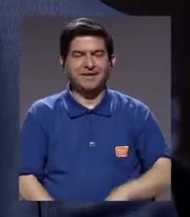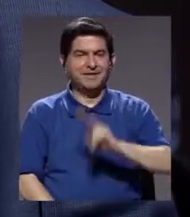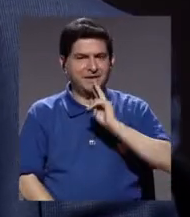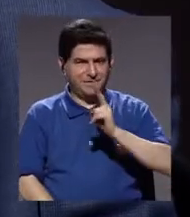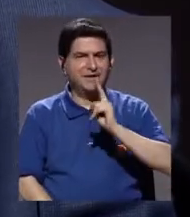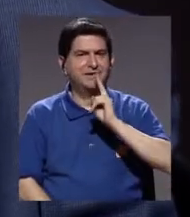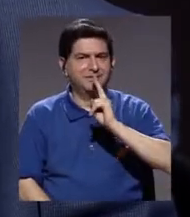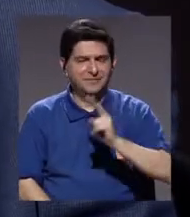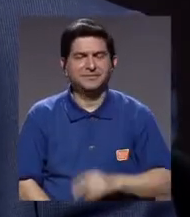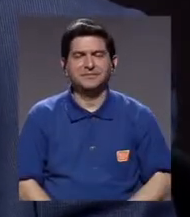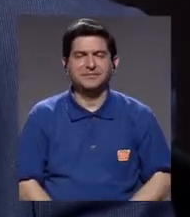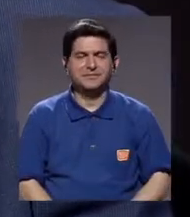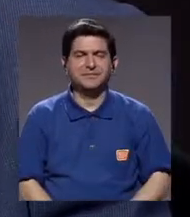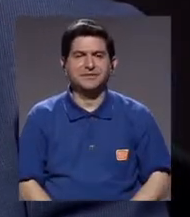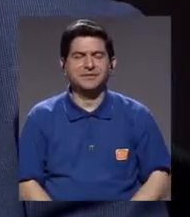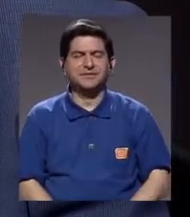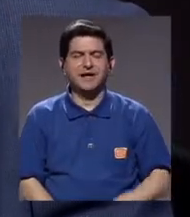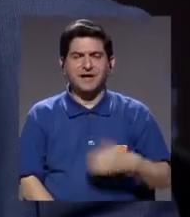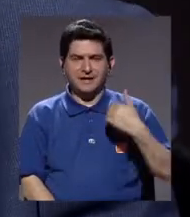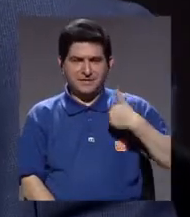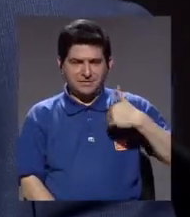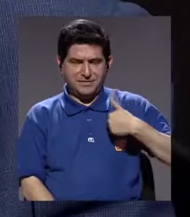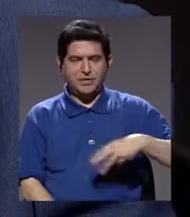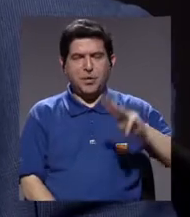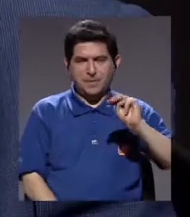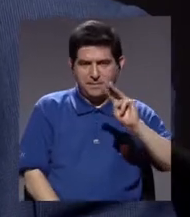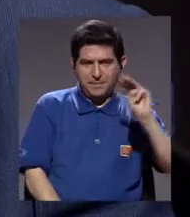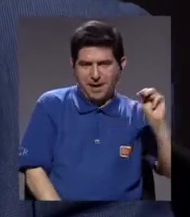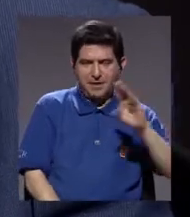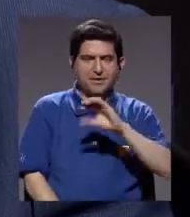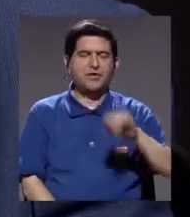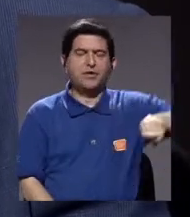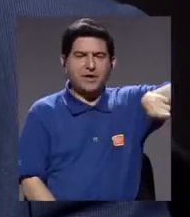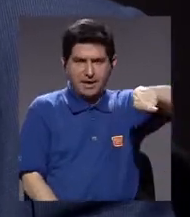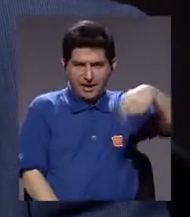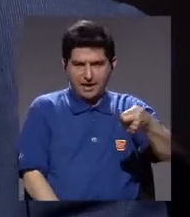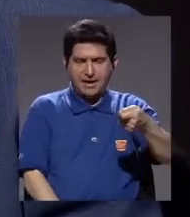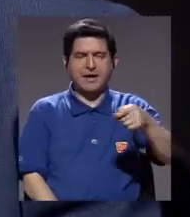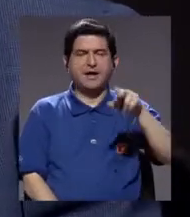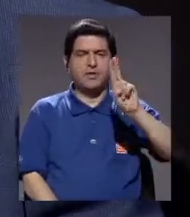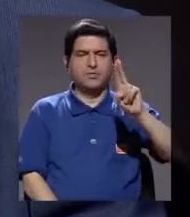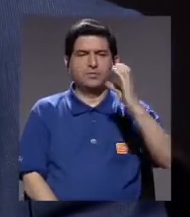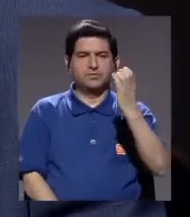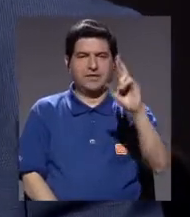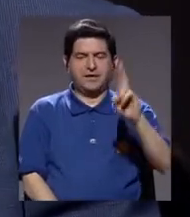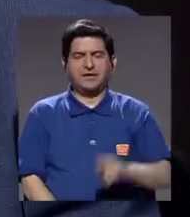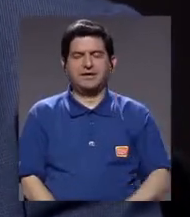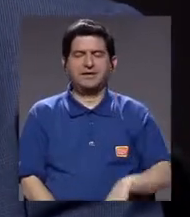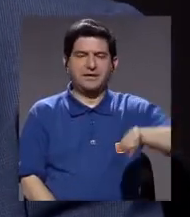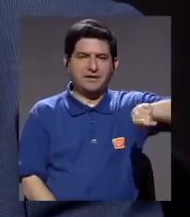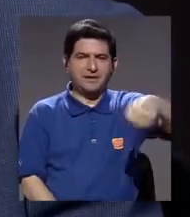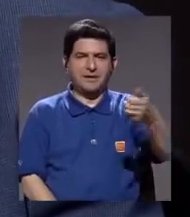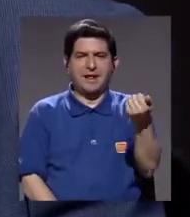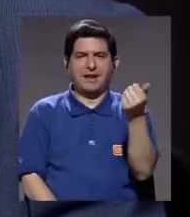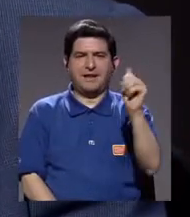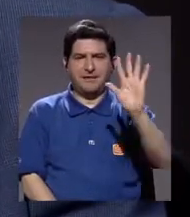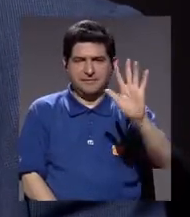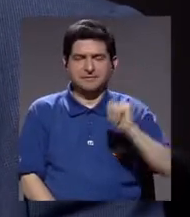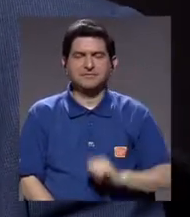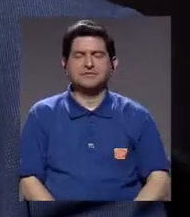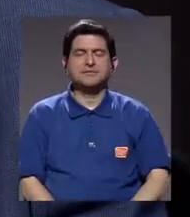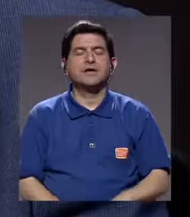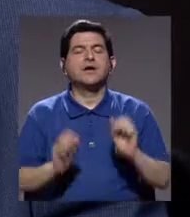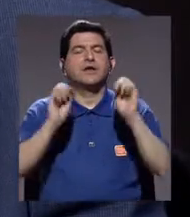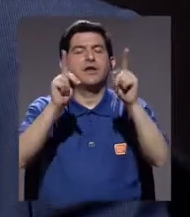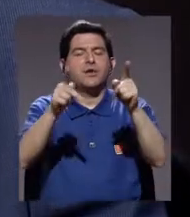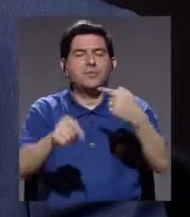realmente, señor Marlon Mora, también al canal de la universidad, Canal 15, de